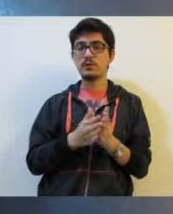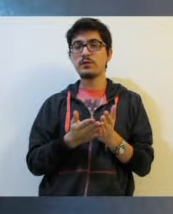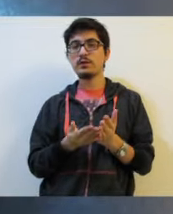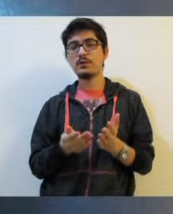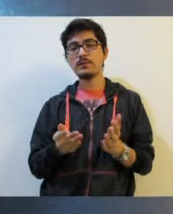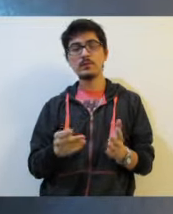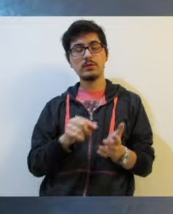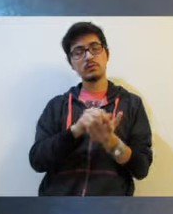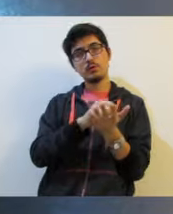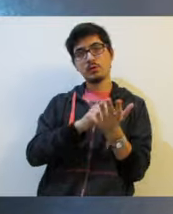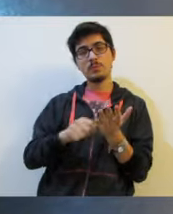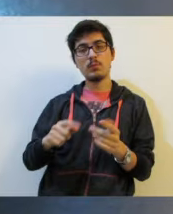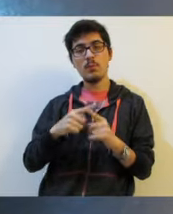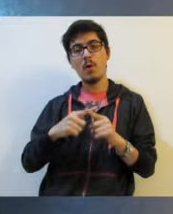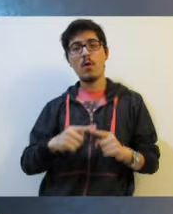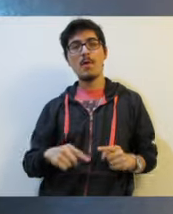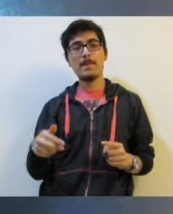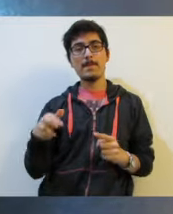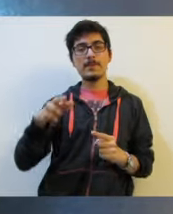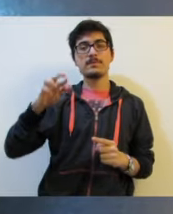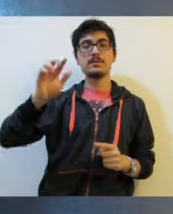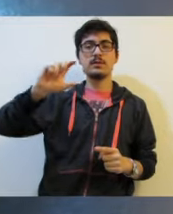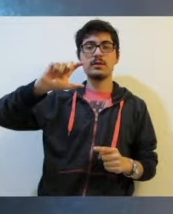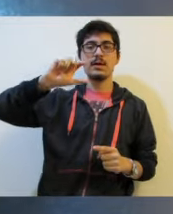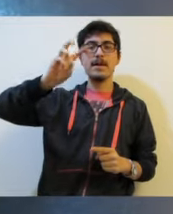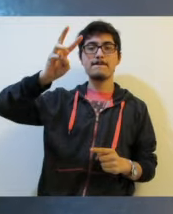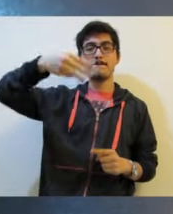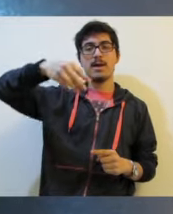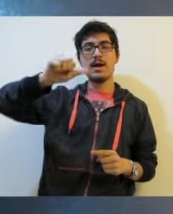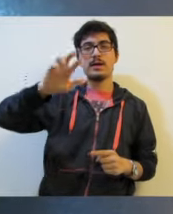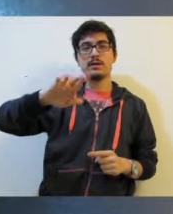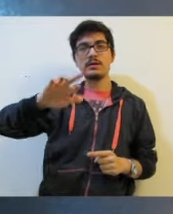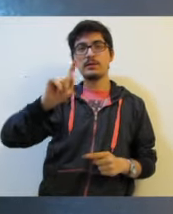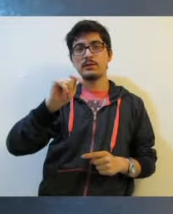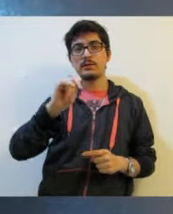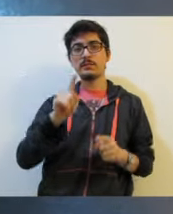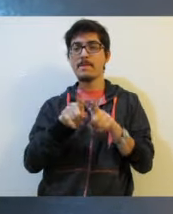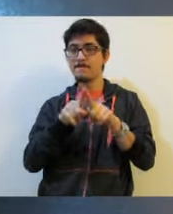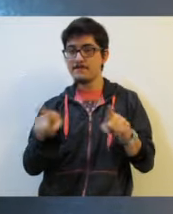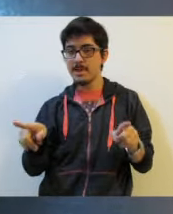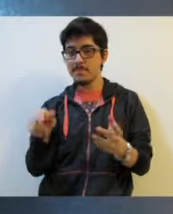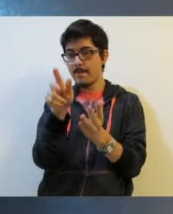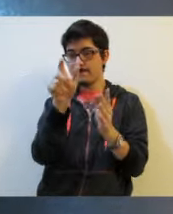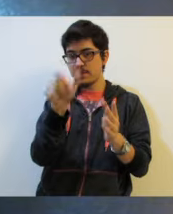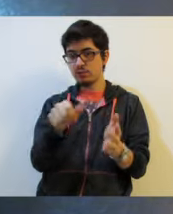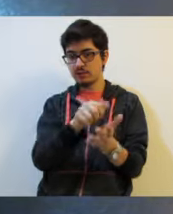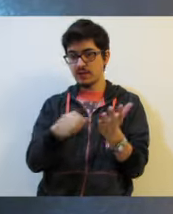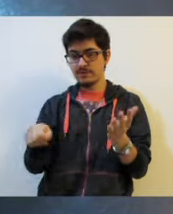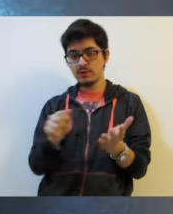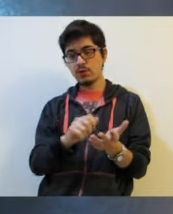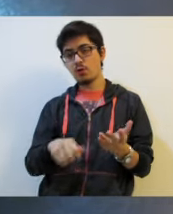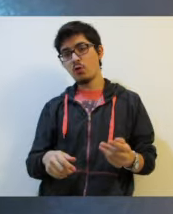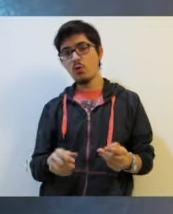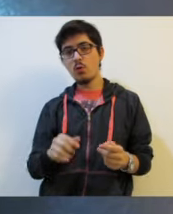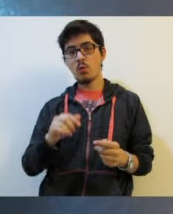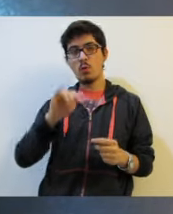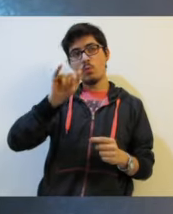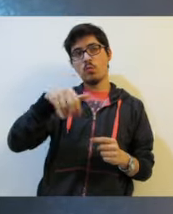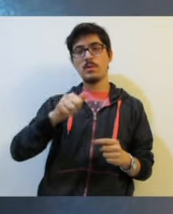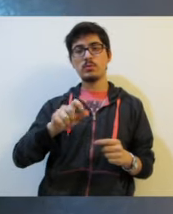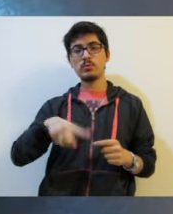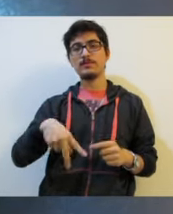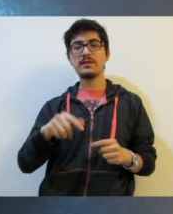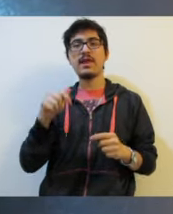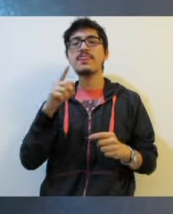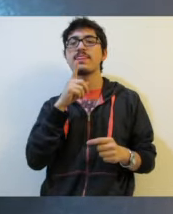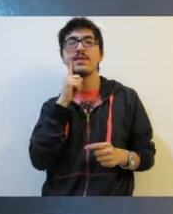un libro escrito por George R. R. Martin, el mismo autor de la saga Mansión de Hielo y Fuego. Este libro tiene